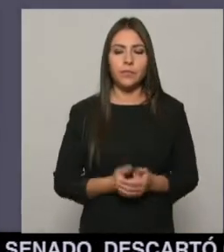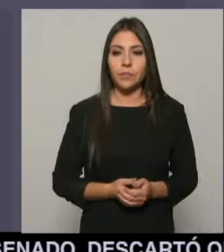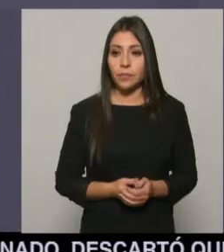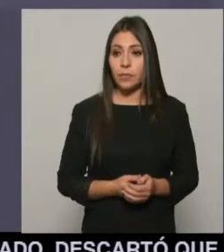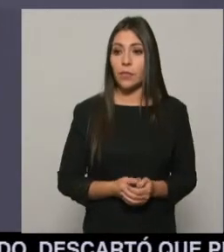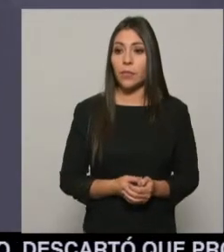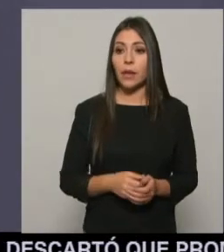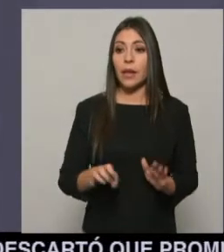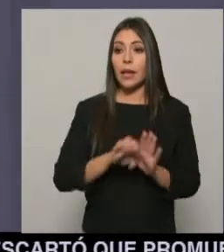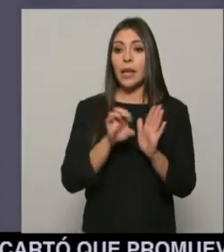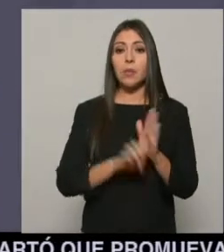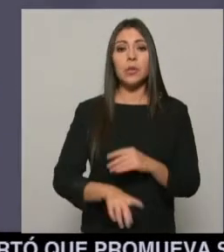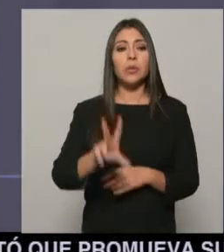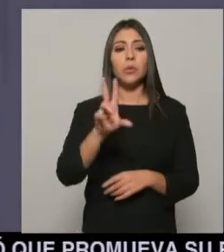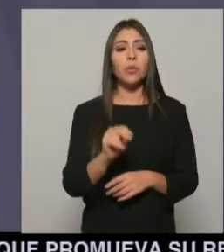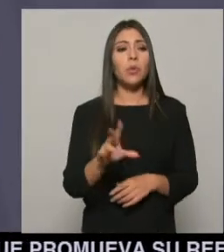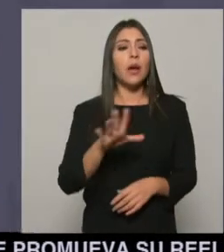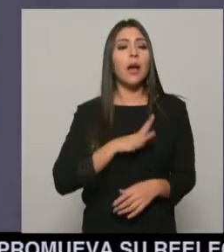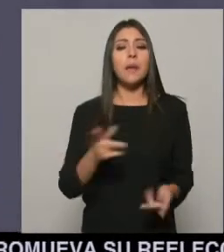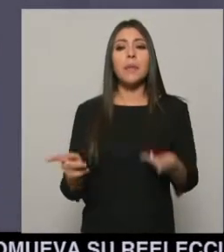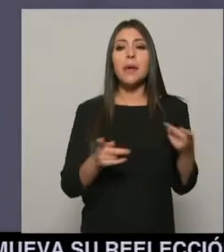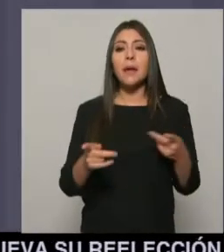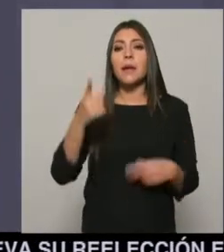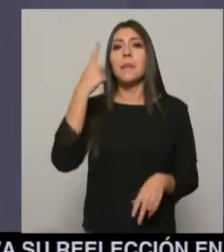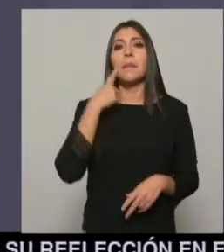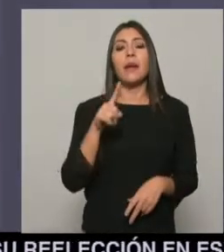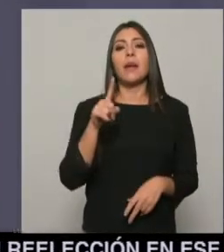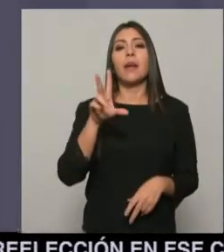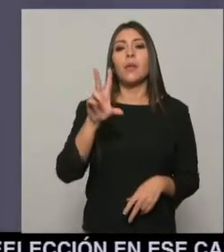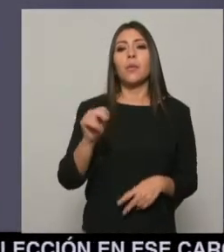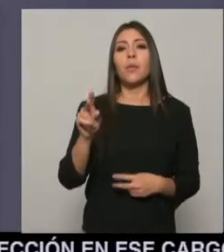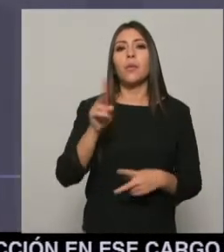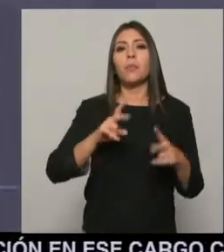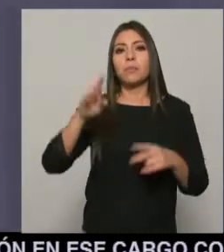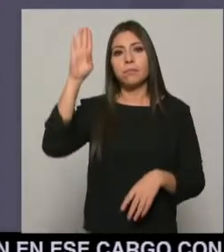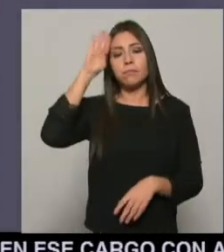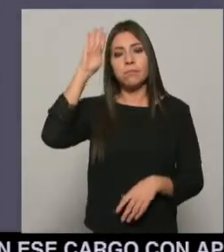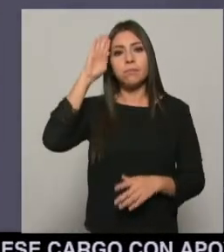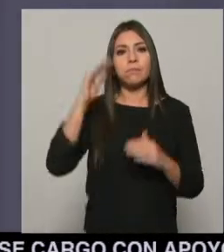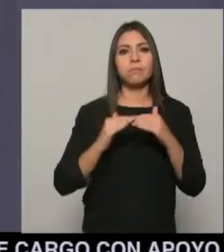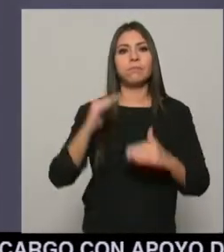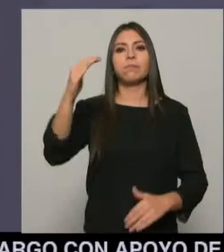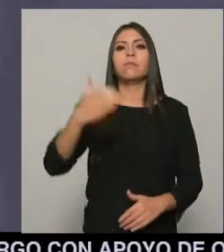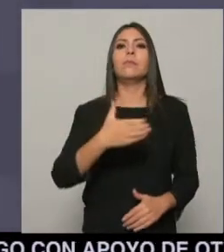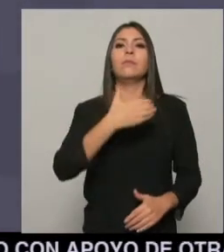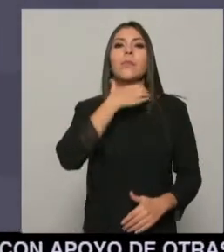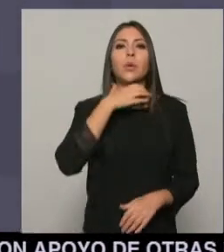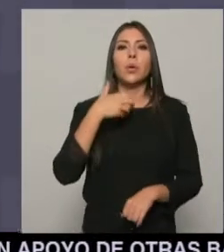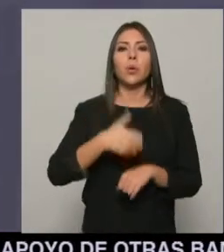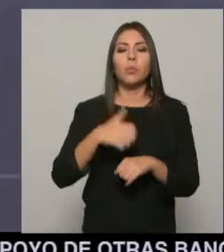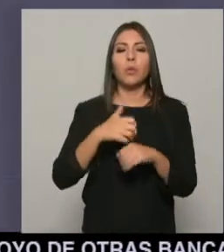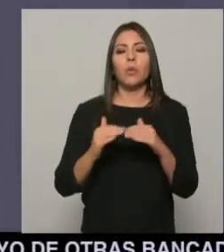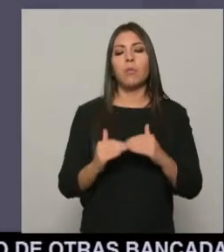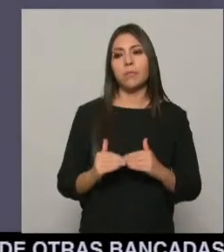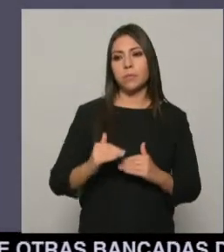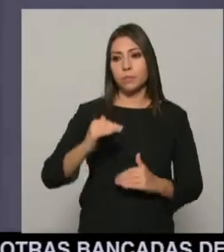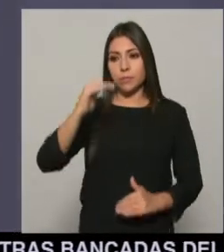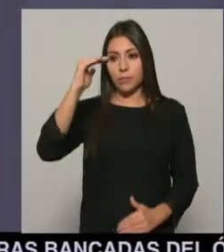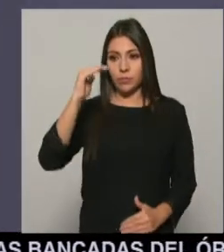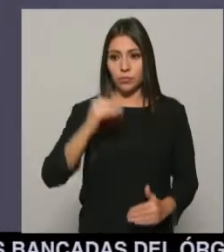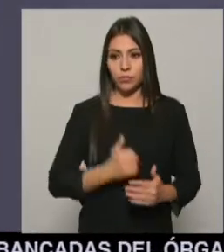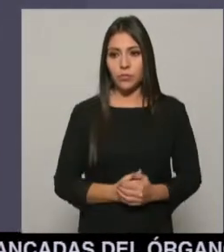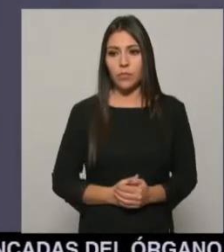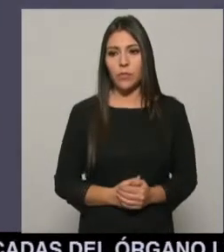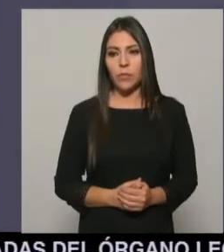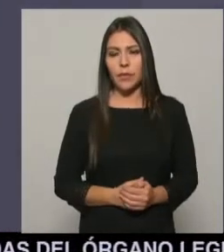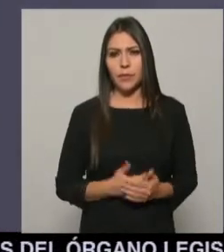esté preparado para que no haya subejercicios, para que no venga sobregirado, para que no venga con números inflados. Yo te adelanto mañana cómo